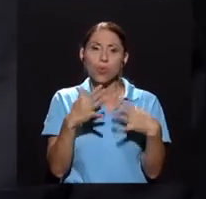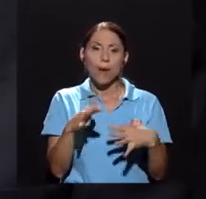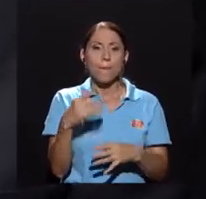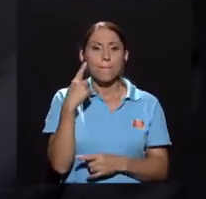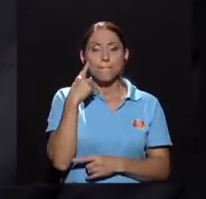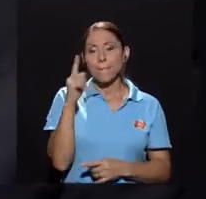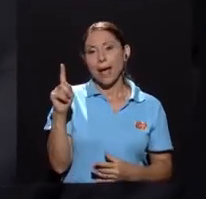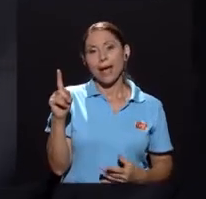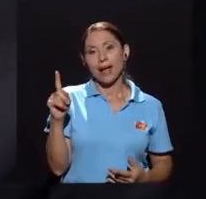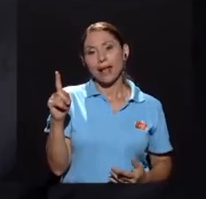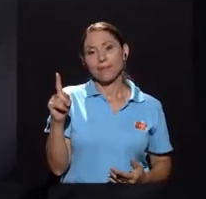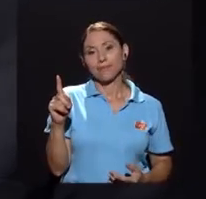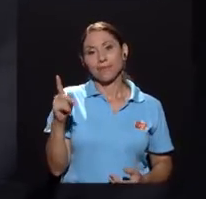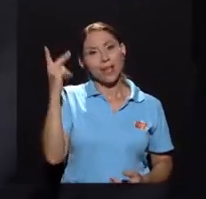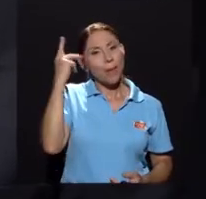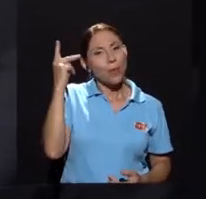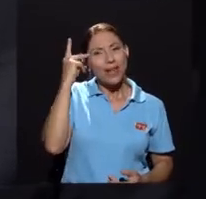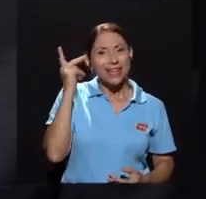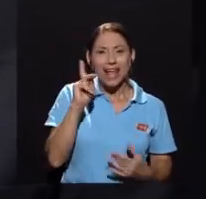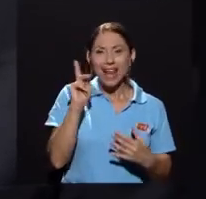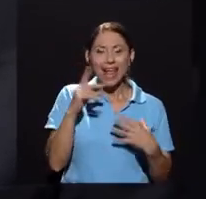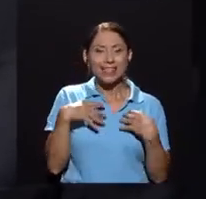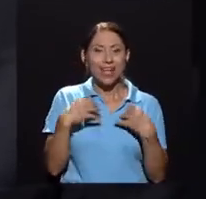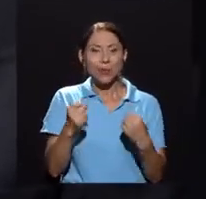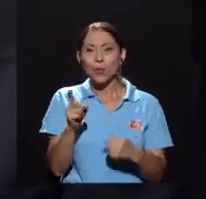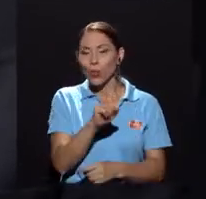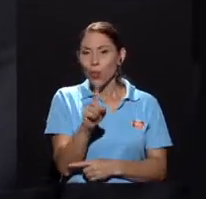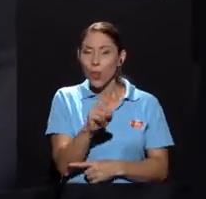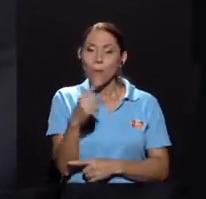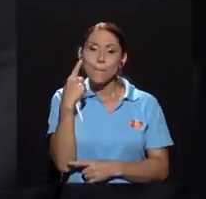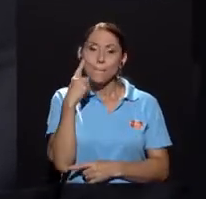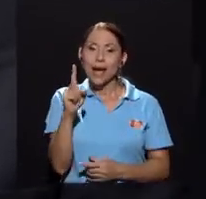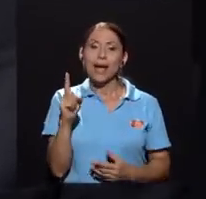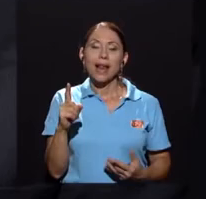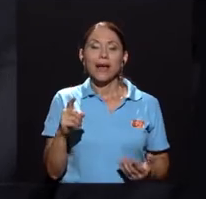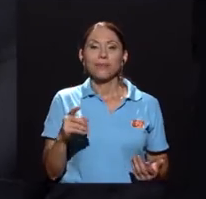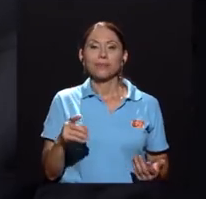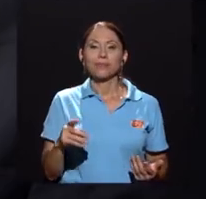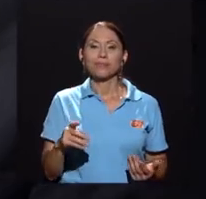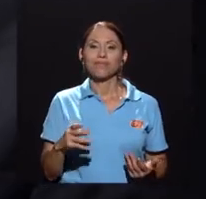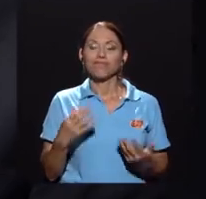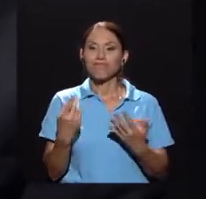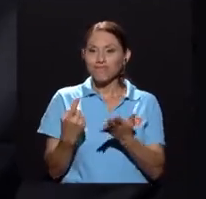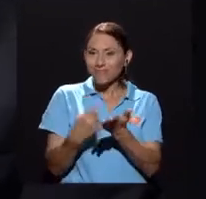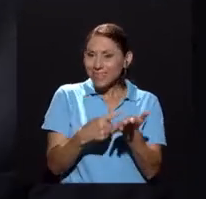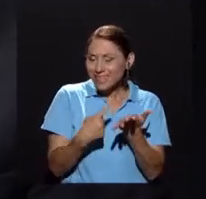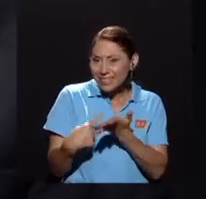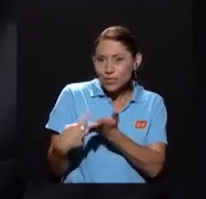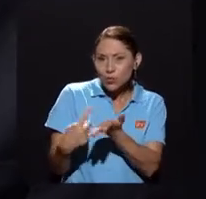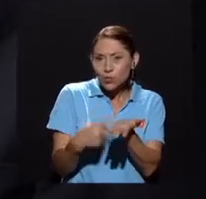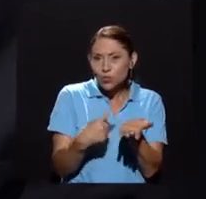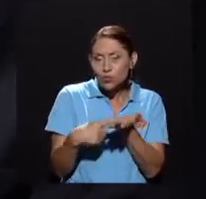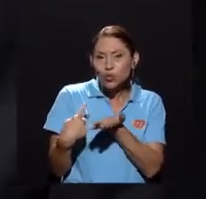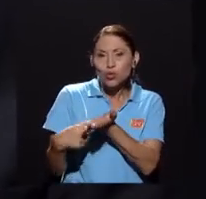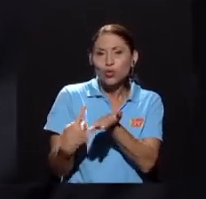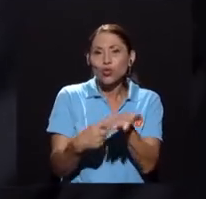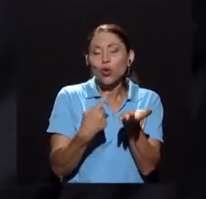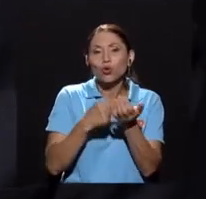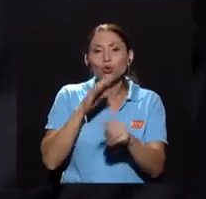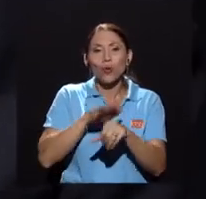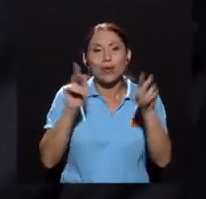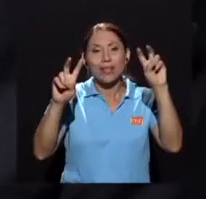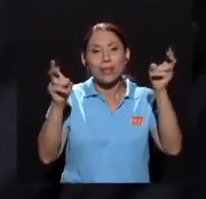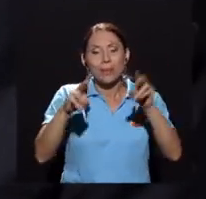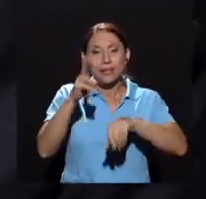tanto para la política y la salud sino para esa discusión tan necesaria de los temas